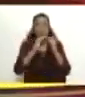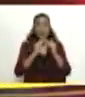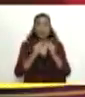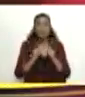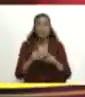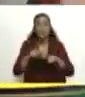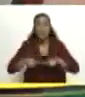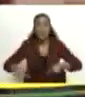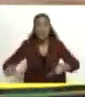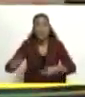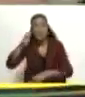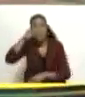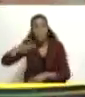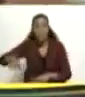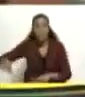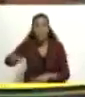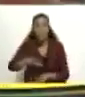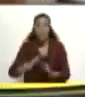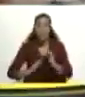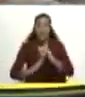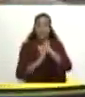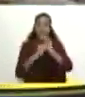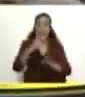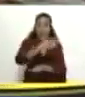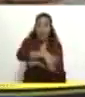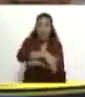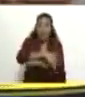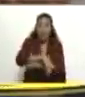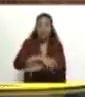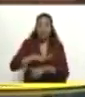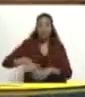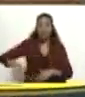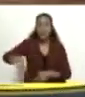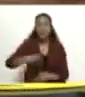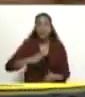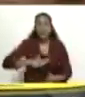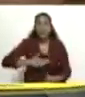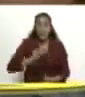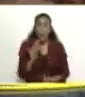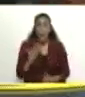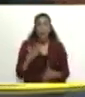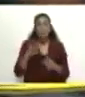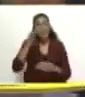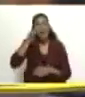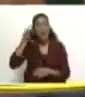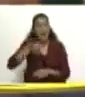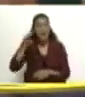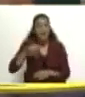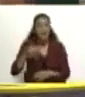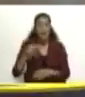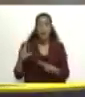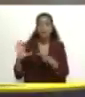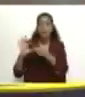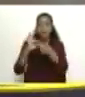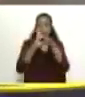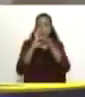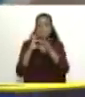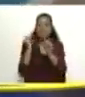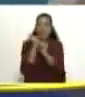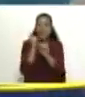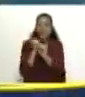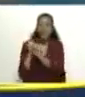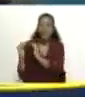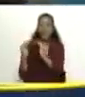Brasil, de todos esos líderes de calle y de comunidad que hacen posible que en una sinergia perfecta el